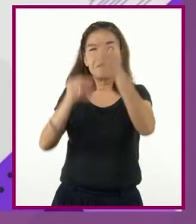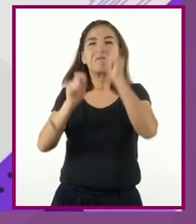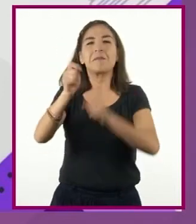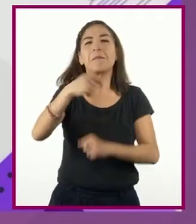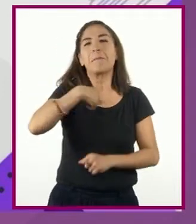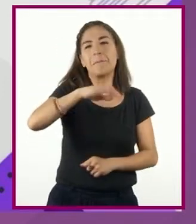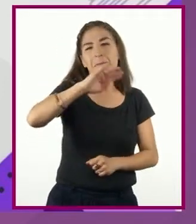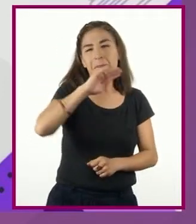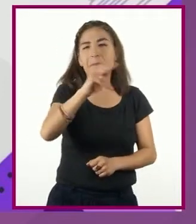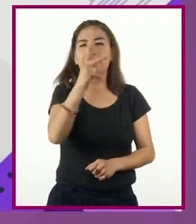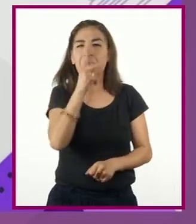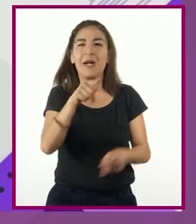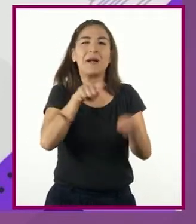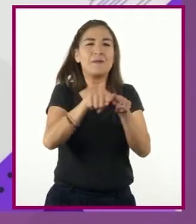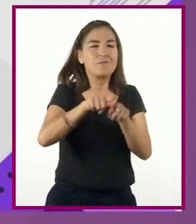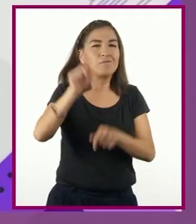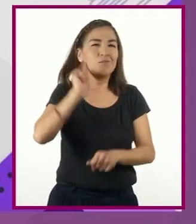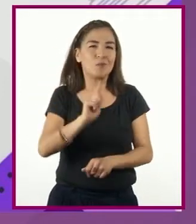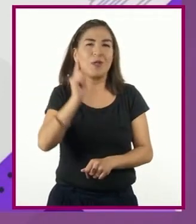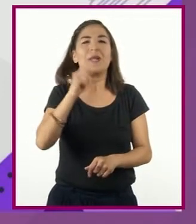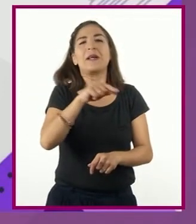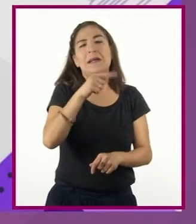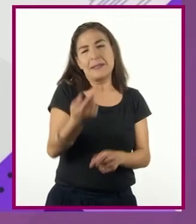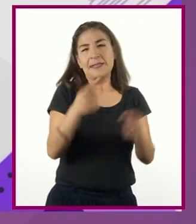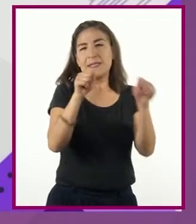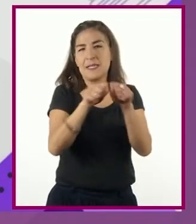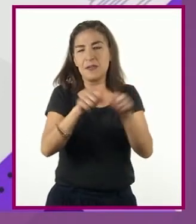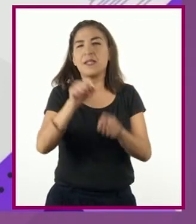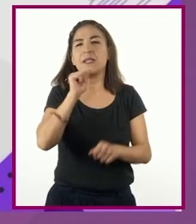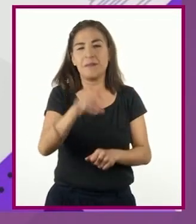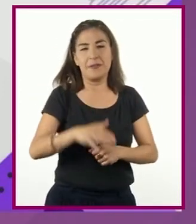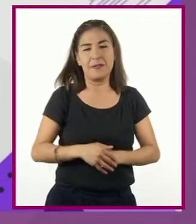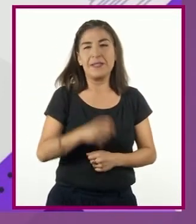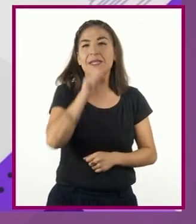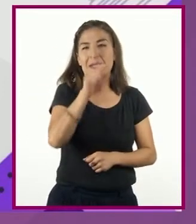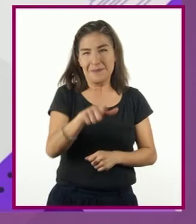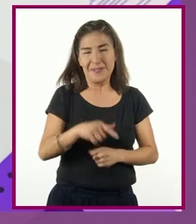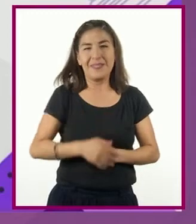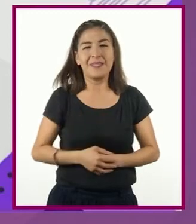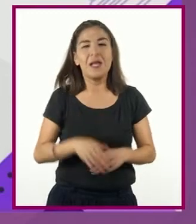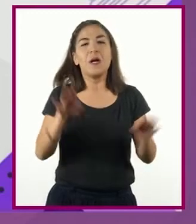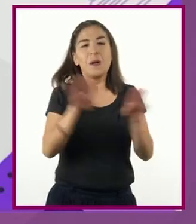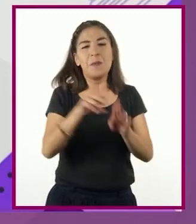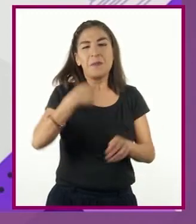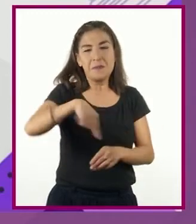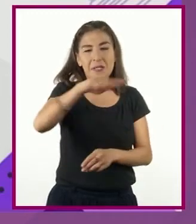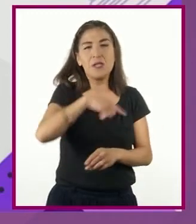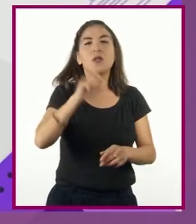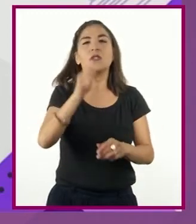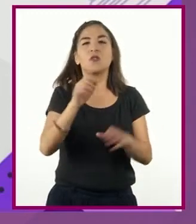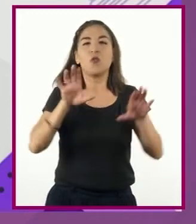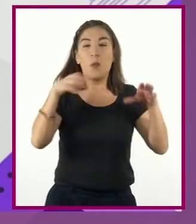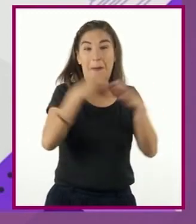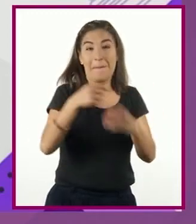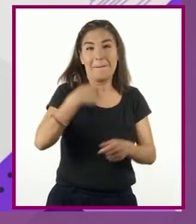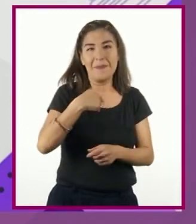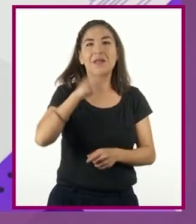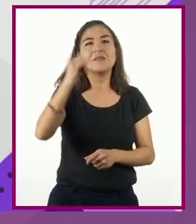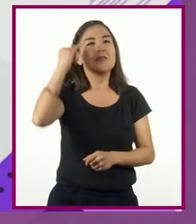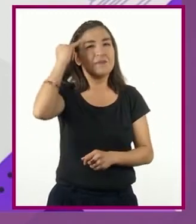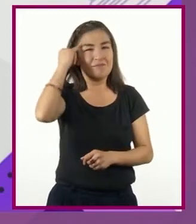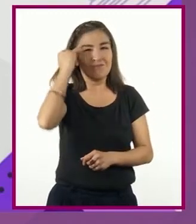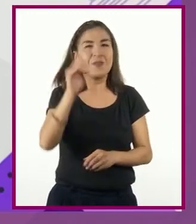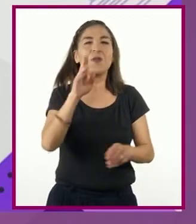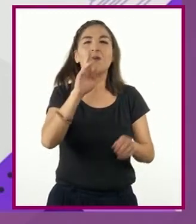mamá, mi papá, mis hermanas y mis tíos. También mi comunidad, porque aquí hablamos mixteco y estoy aprendiendo